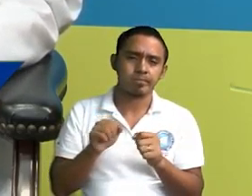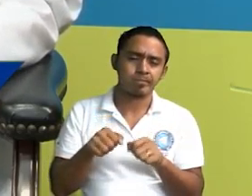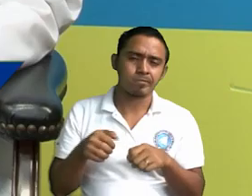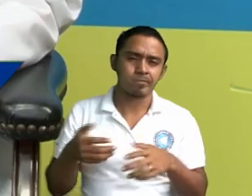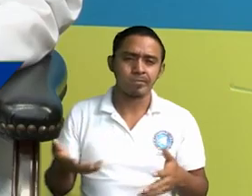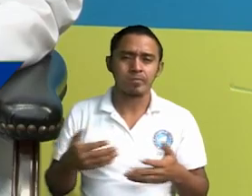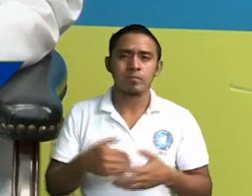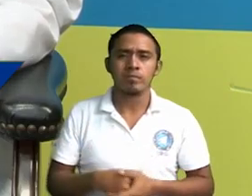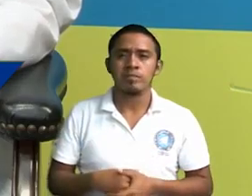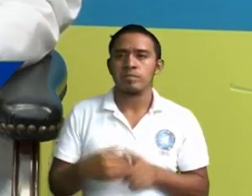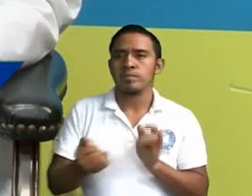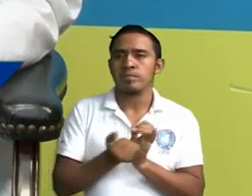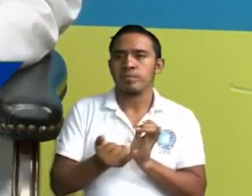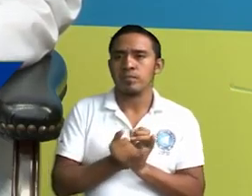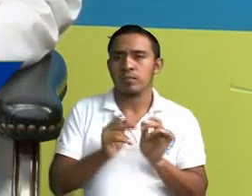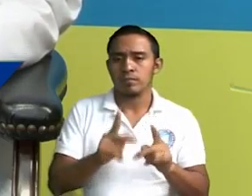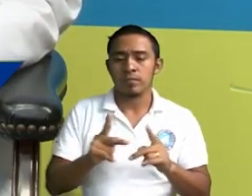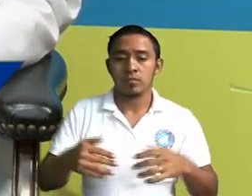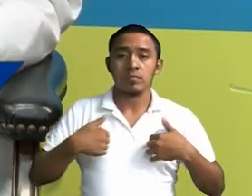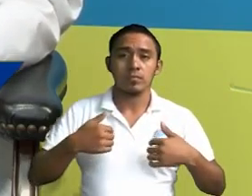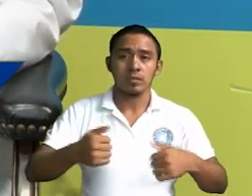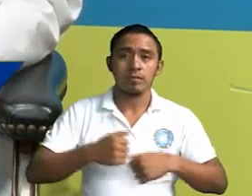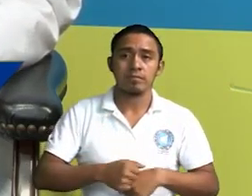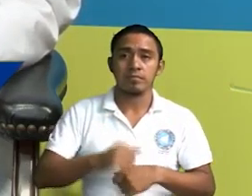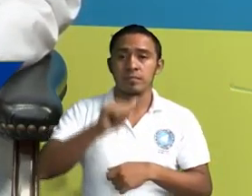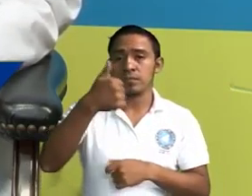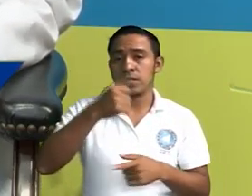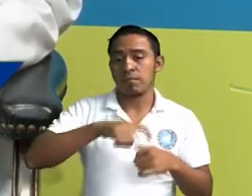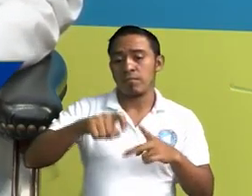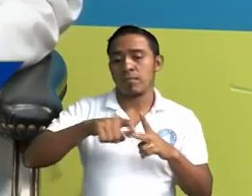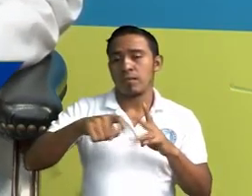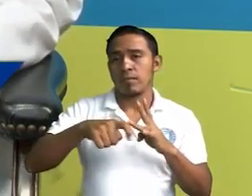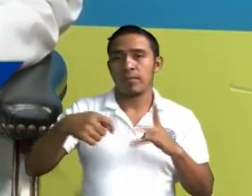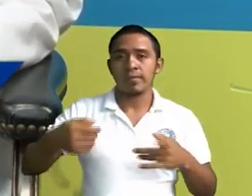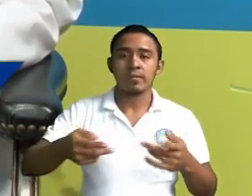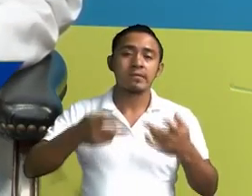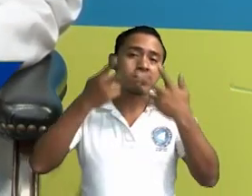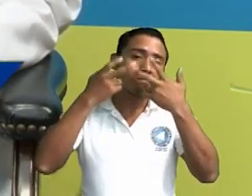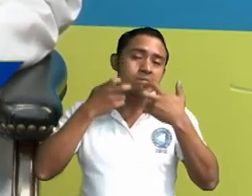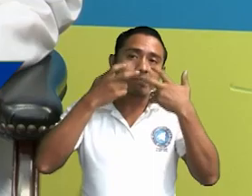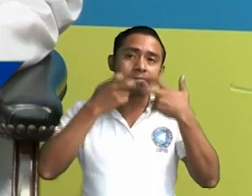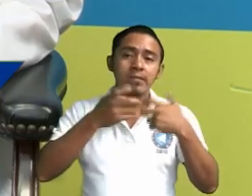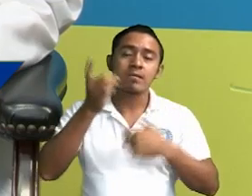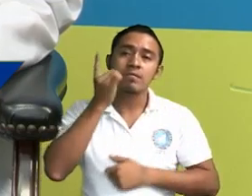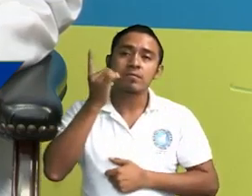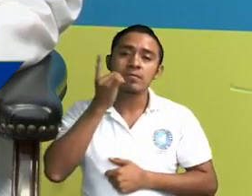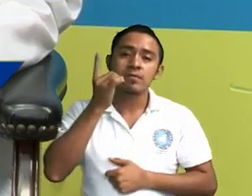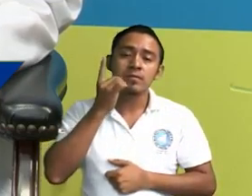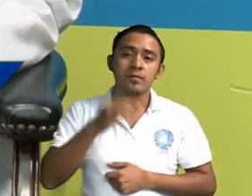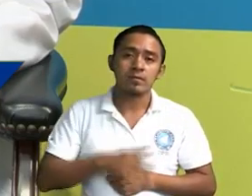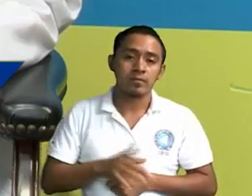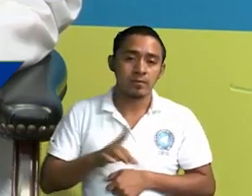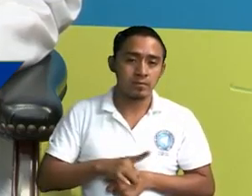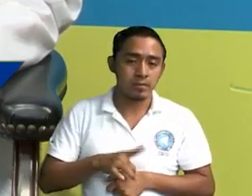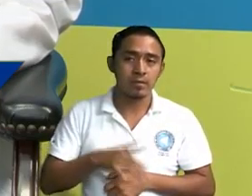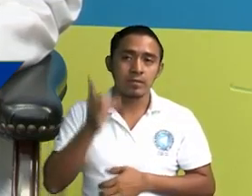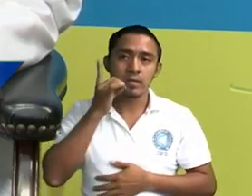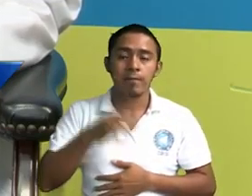de la misma manera que un paciente sano es decir cada seis meses su chequeo donde el dentista pero nosotros como